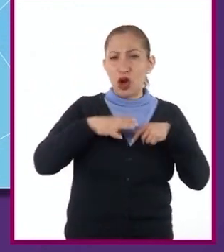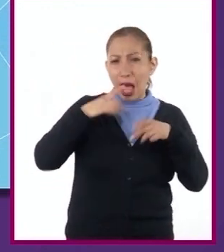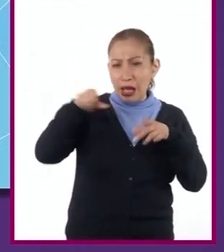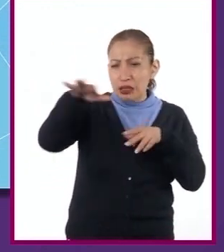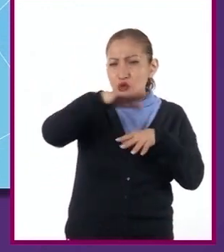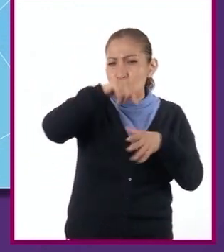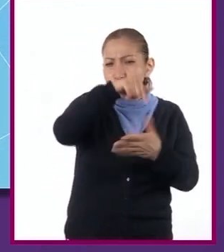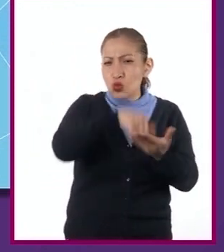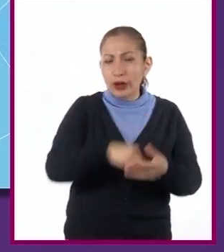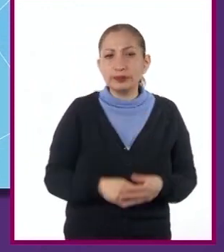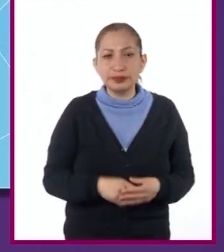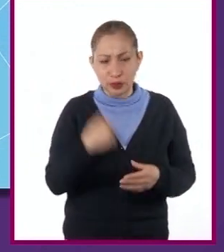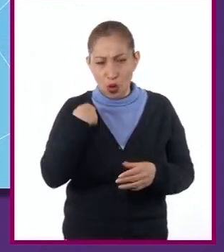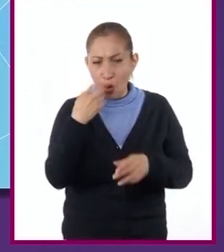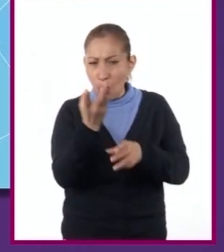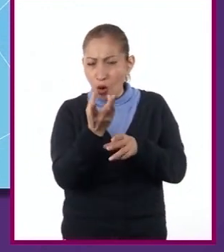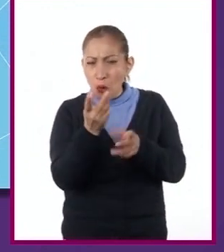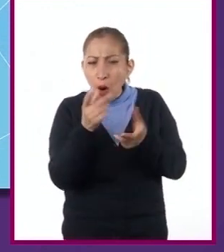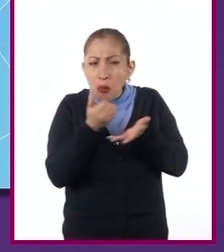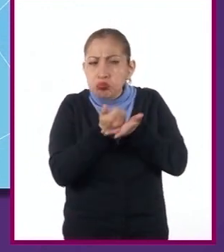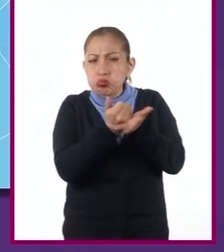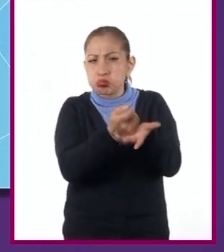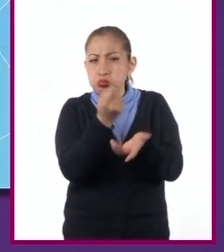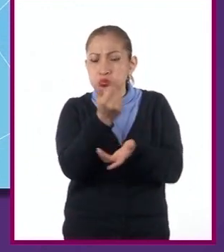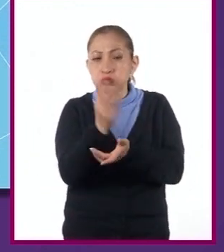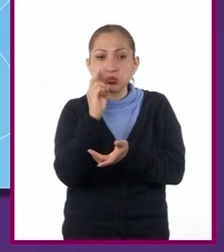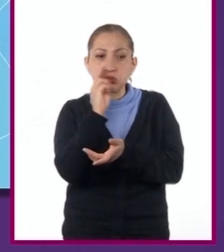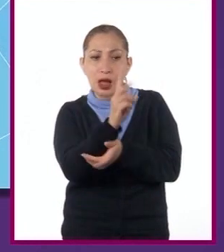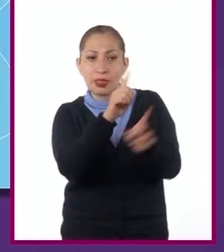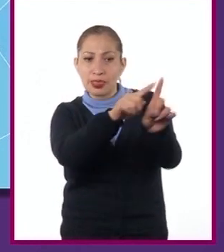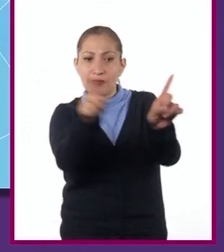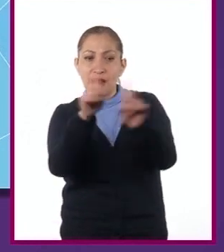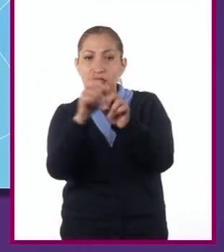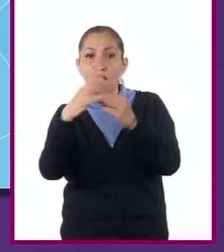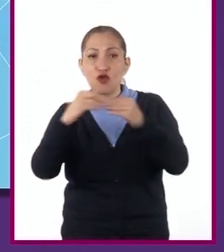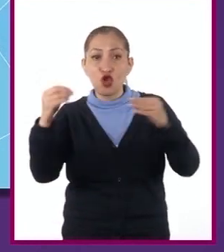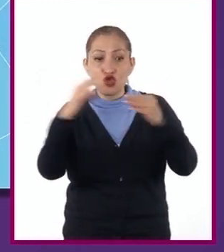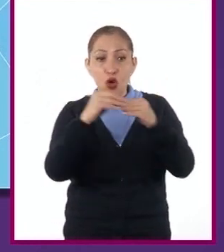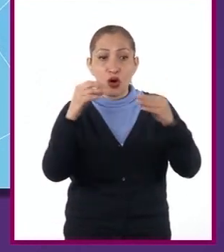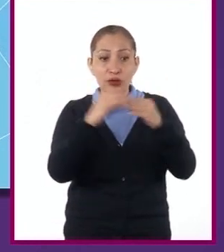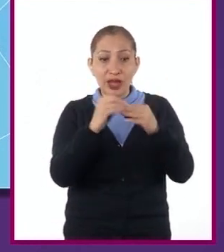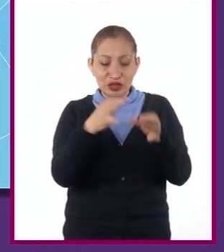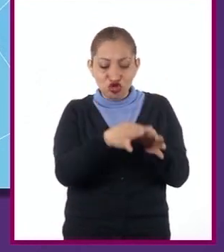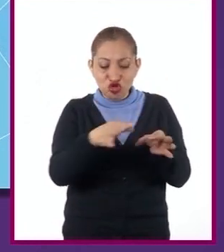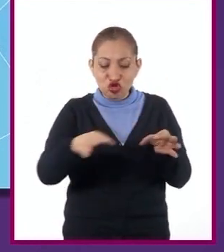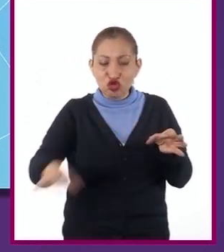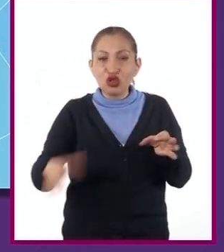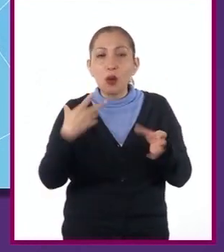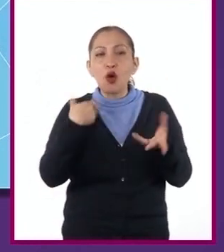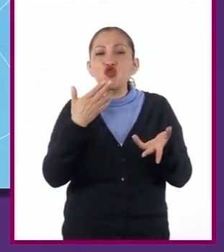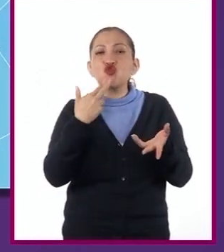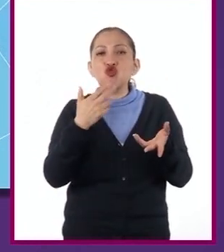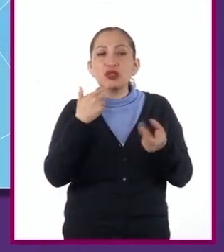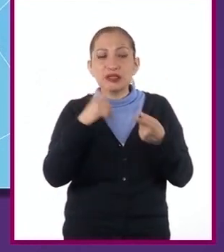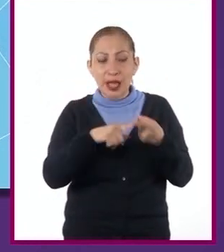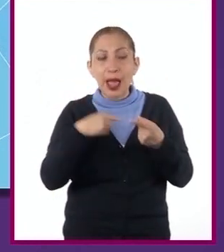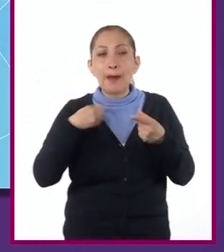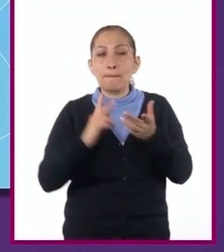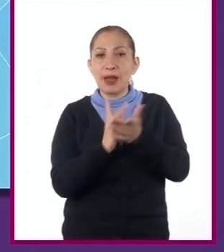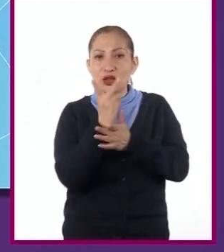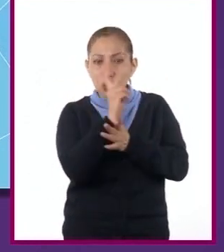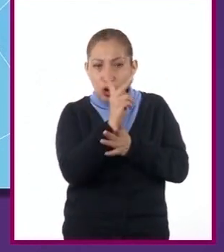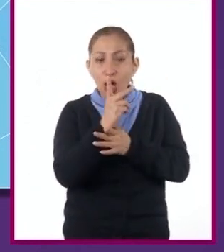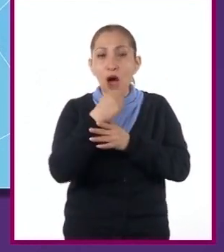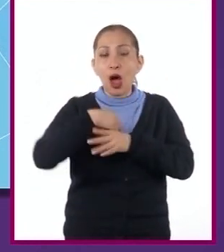distinguir? Les ayudaré un poco. Podemos ver diferentes frutas caramelizadas, verduras,